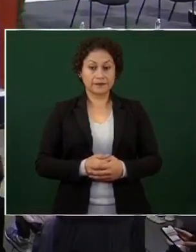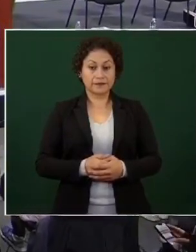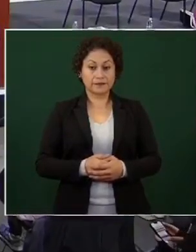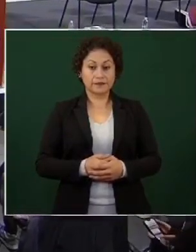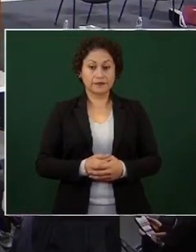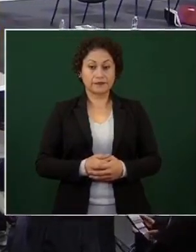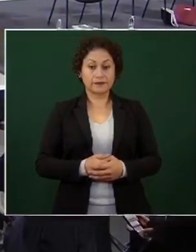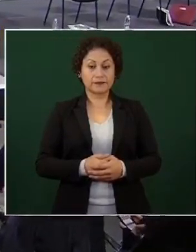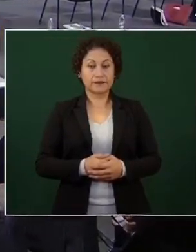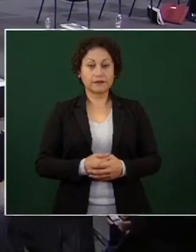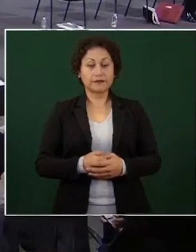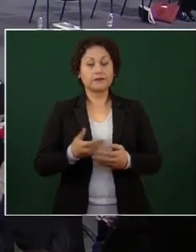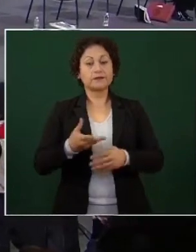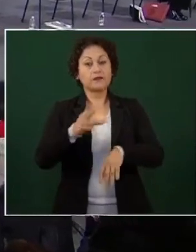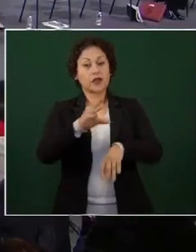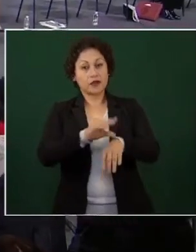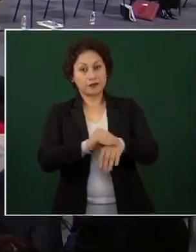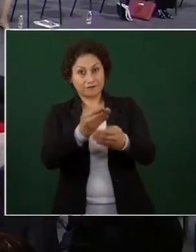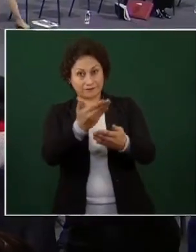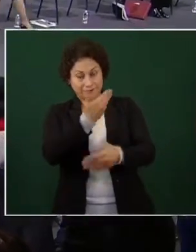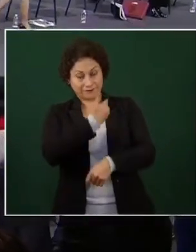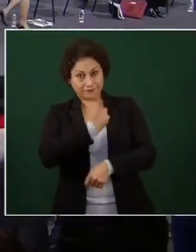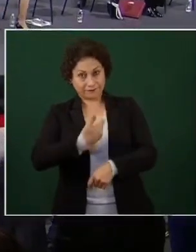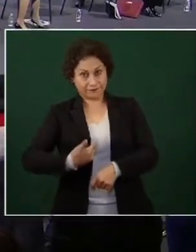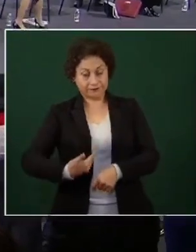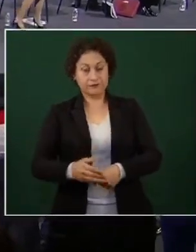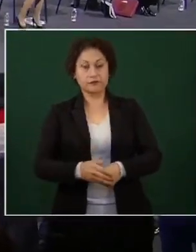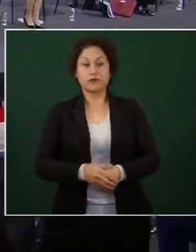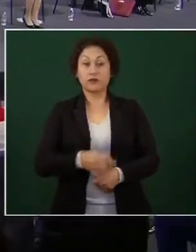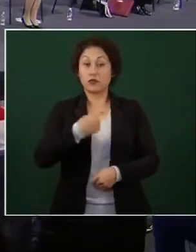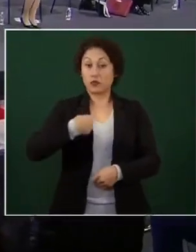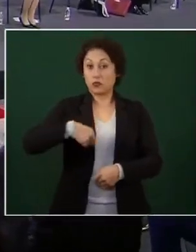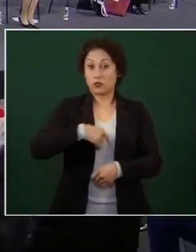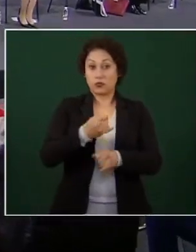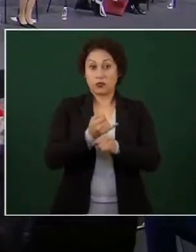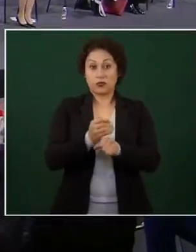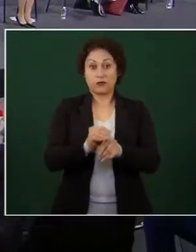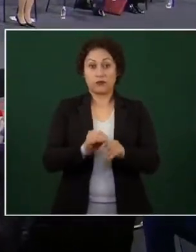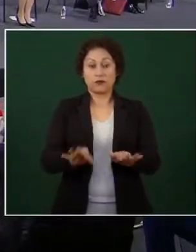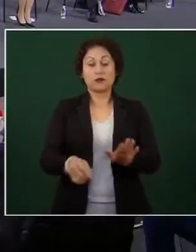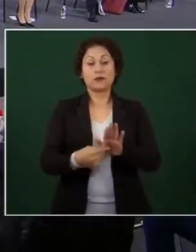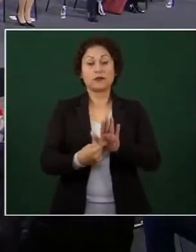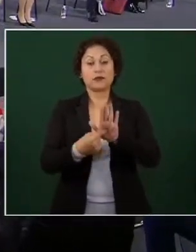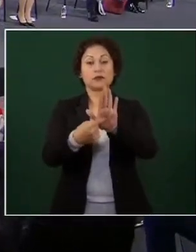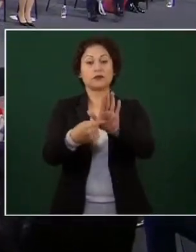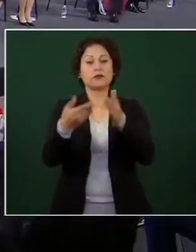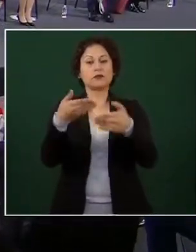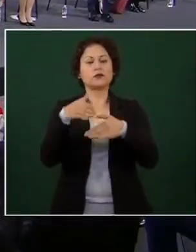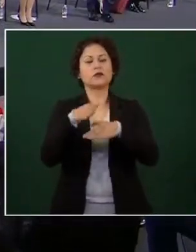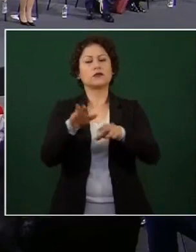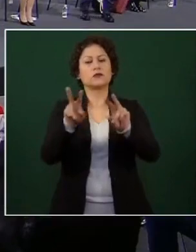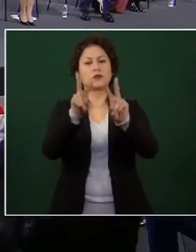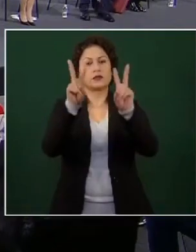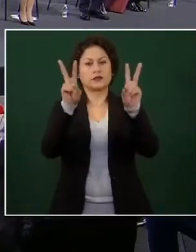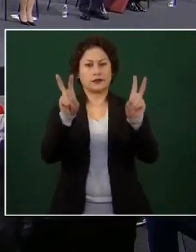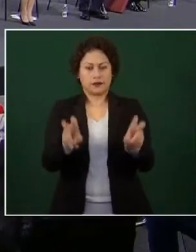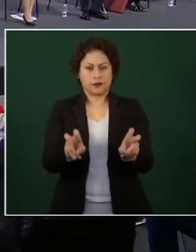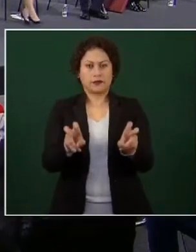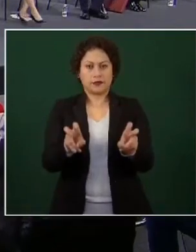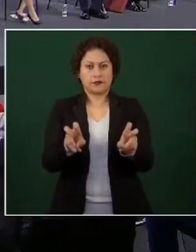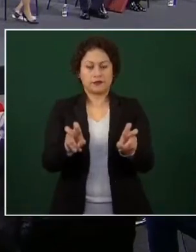Con su permiso, señor presidente, le vamos a informar sobre la situación de seguridad.